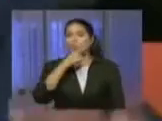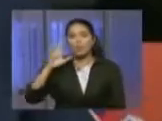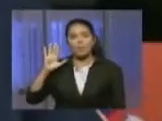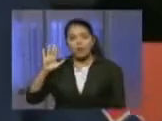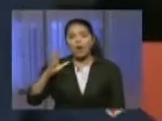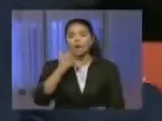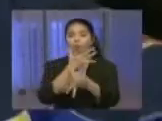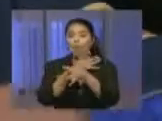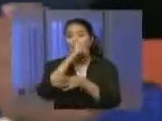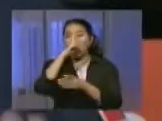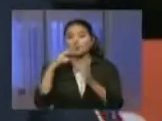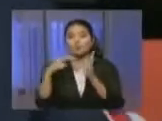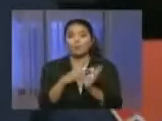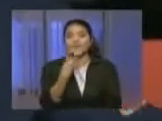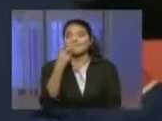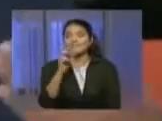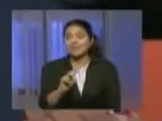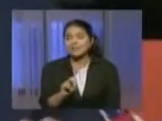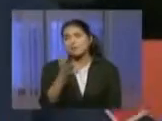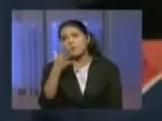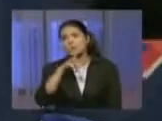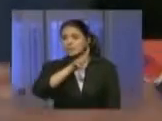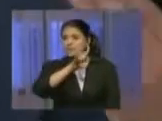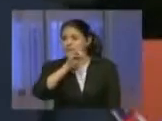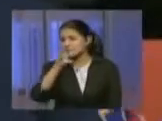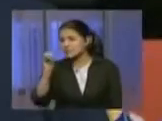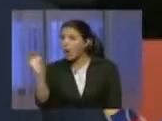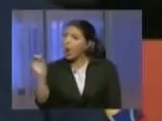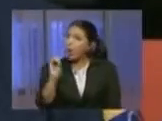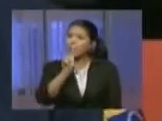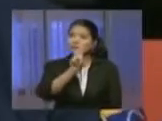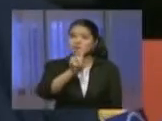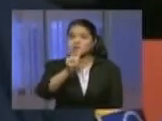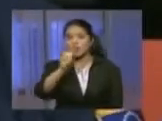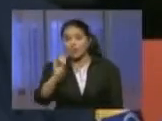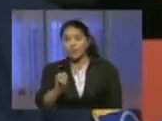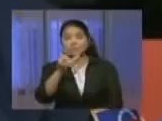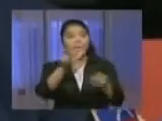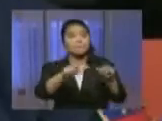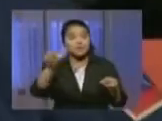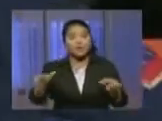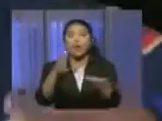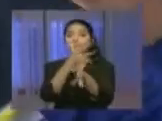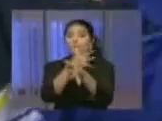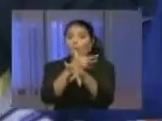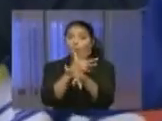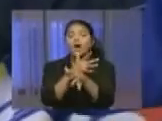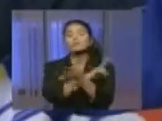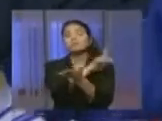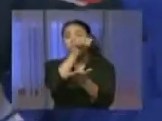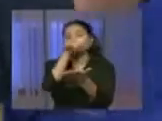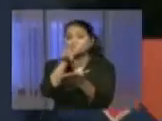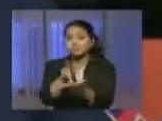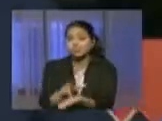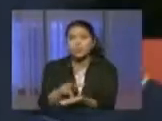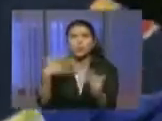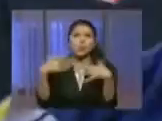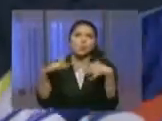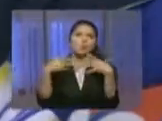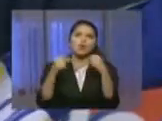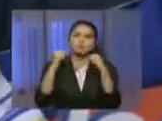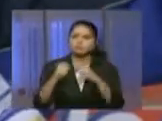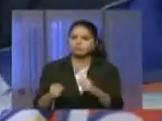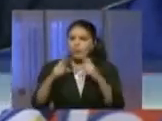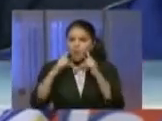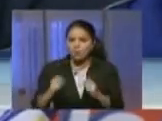Tokio 2020 más de 100 y cuidado y si no 120 clasificados para esos juegos con una participación con mucha más preparación